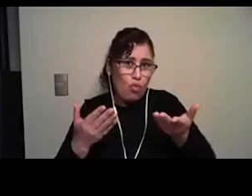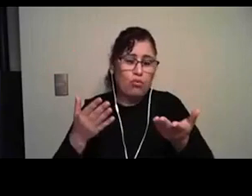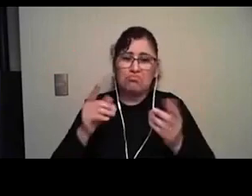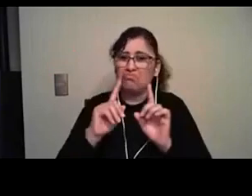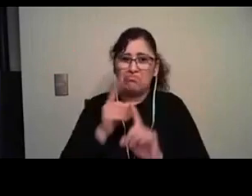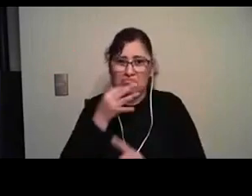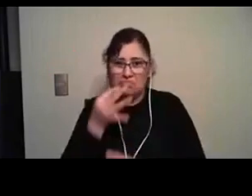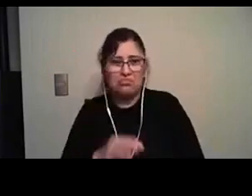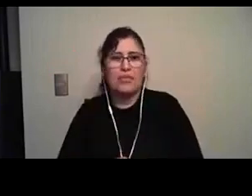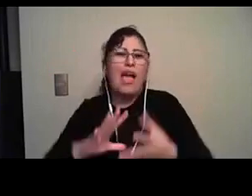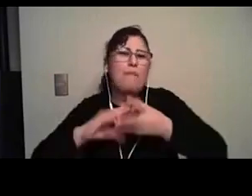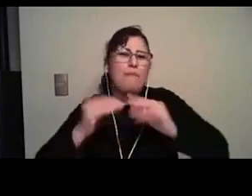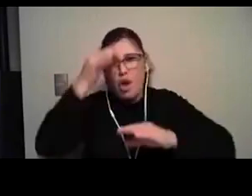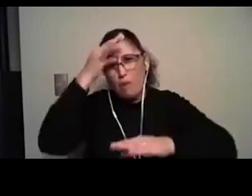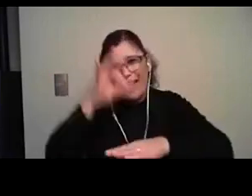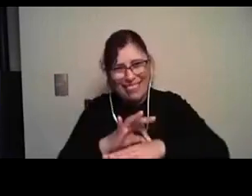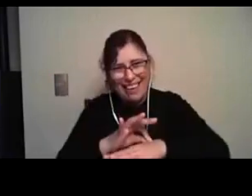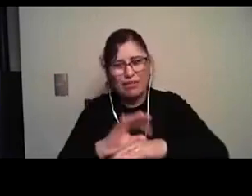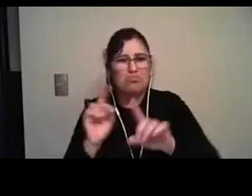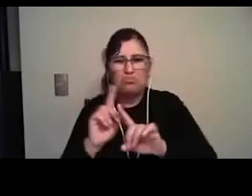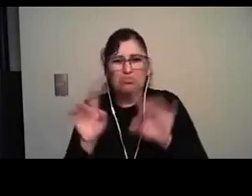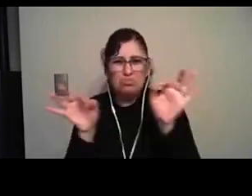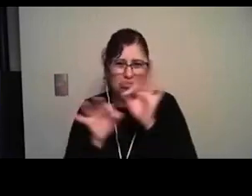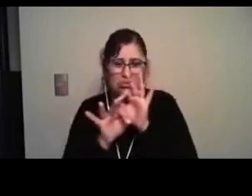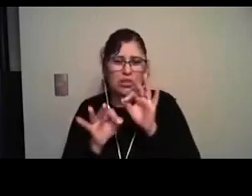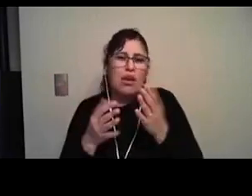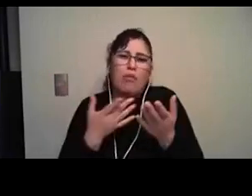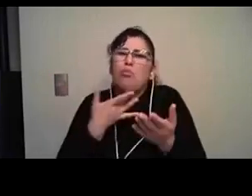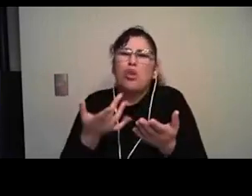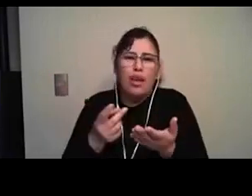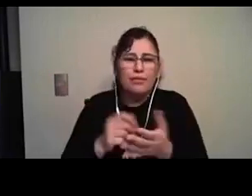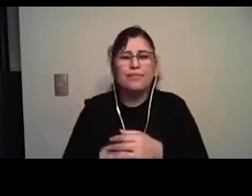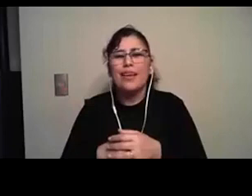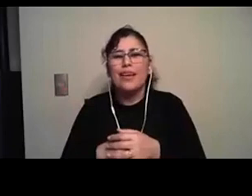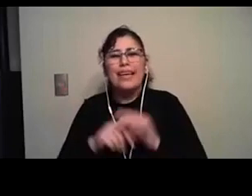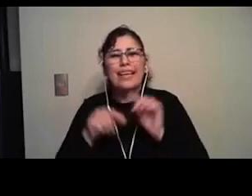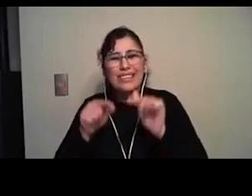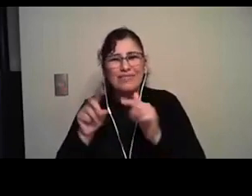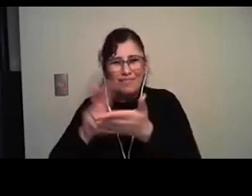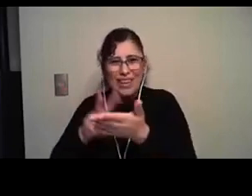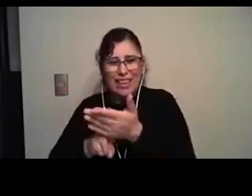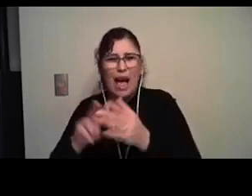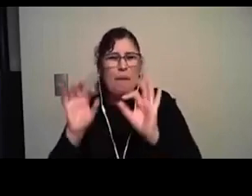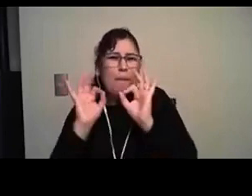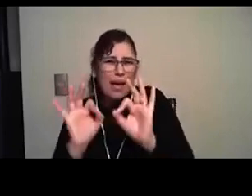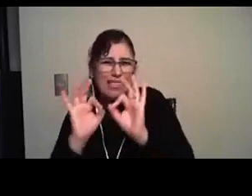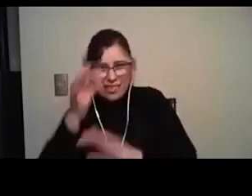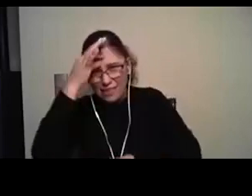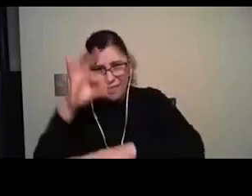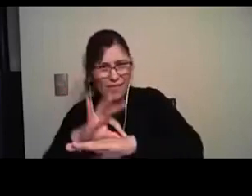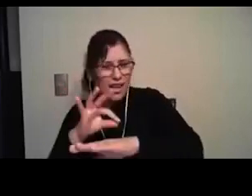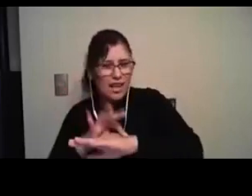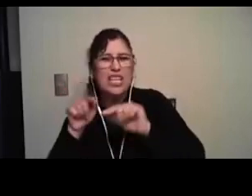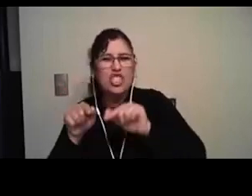de enfermedades miopáticas porque en realidad son patologías mucho más específicas que tienen